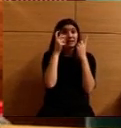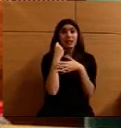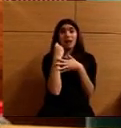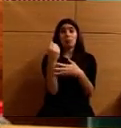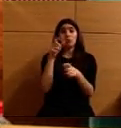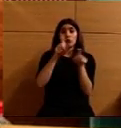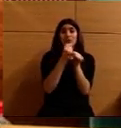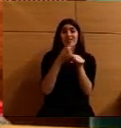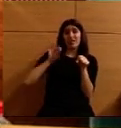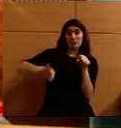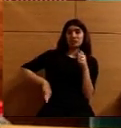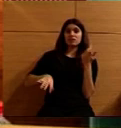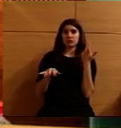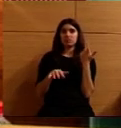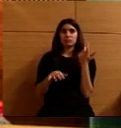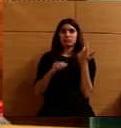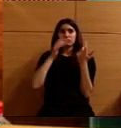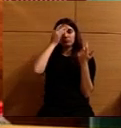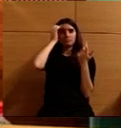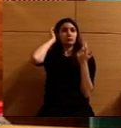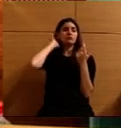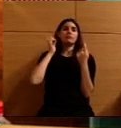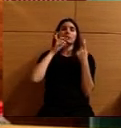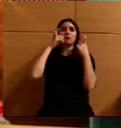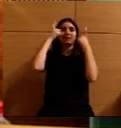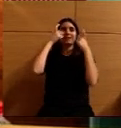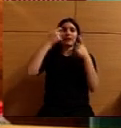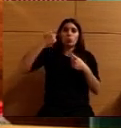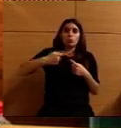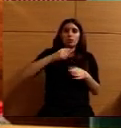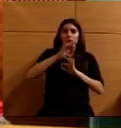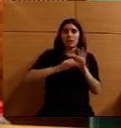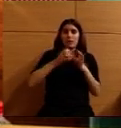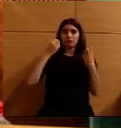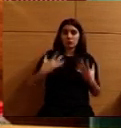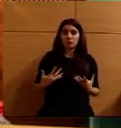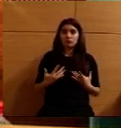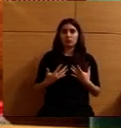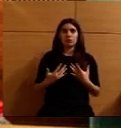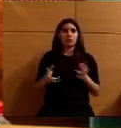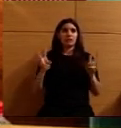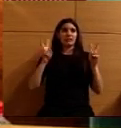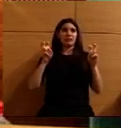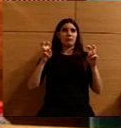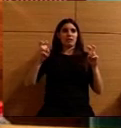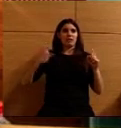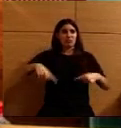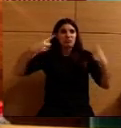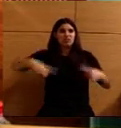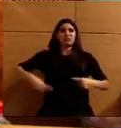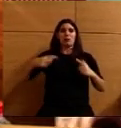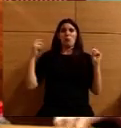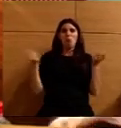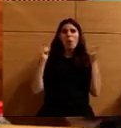a los trabajadores y por hacer útil esta corporación en un tema de propaganda, de estar